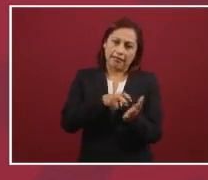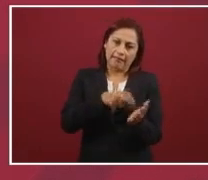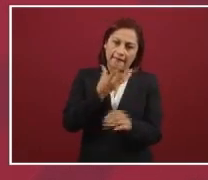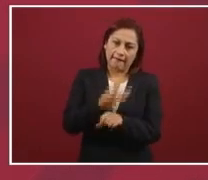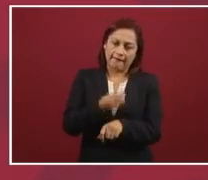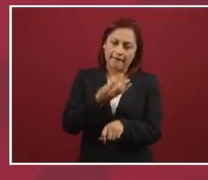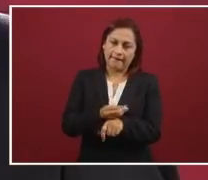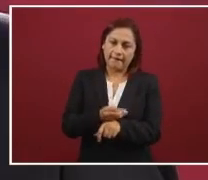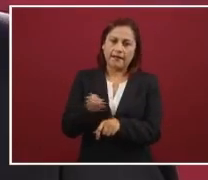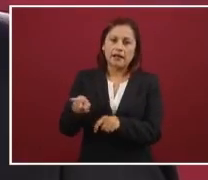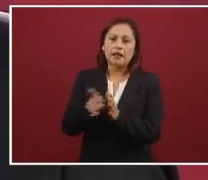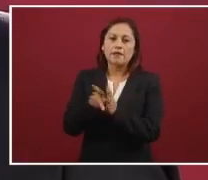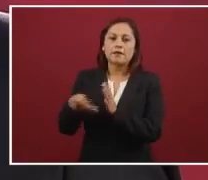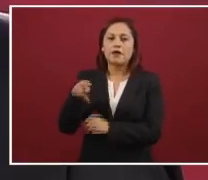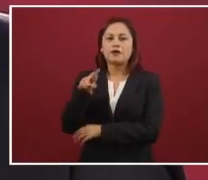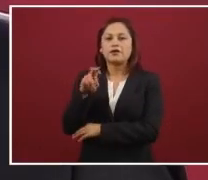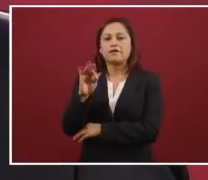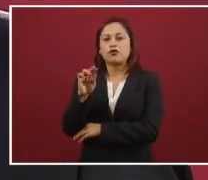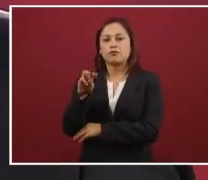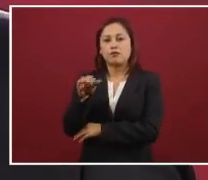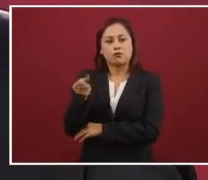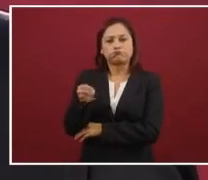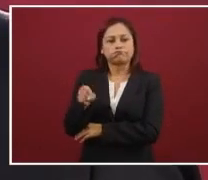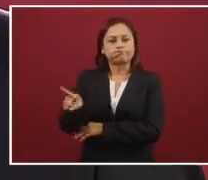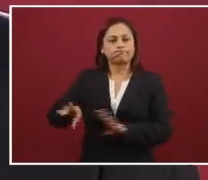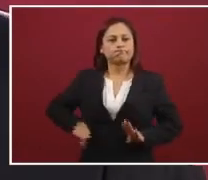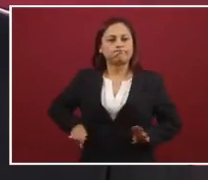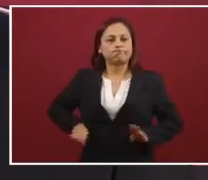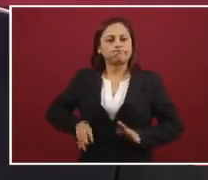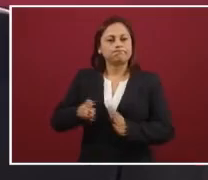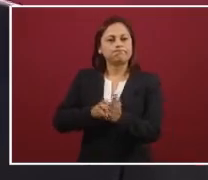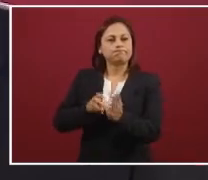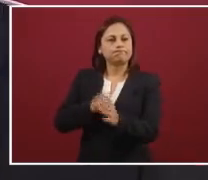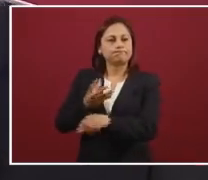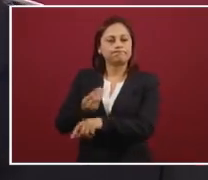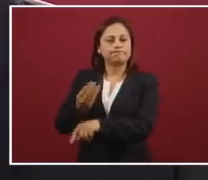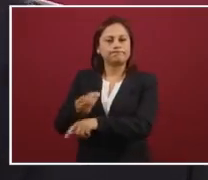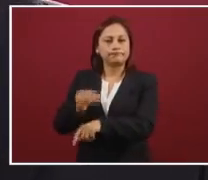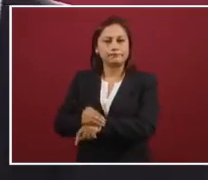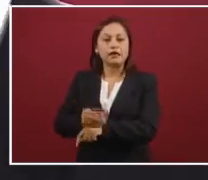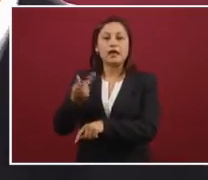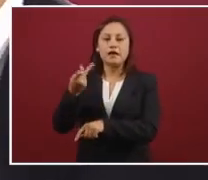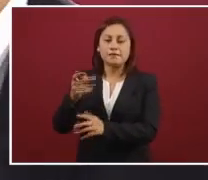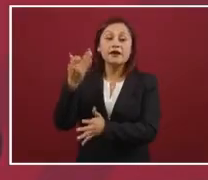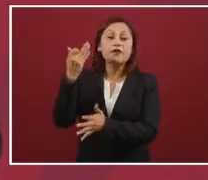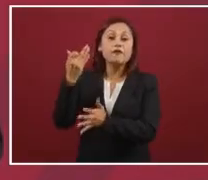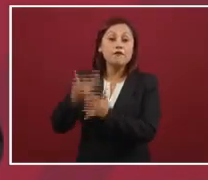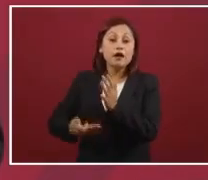y siempre están en contra de nosotros, pero no contextualizan.